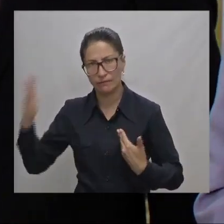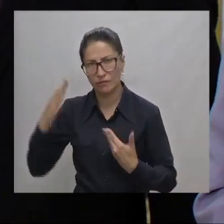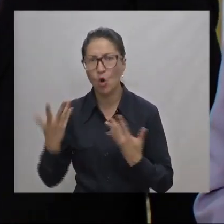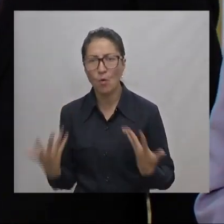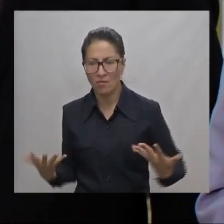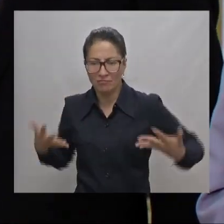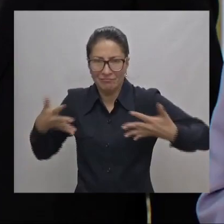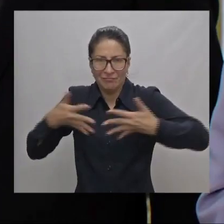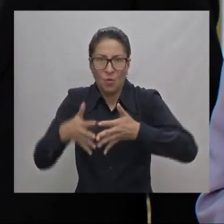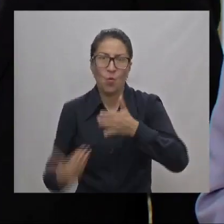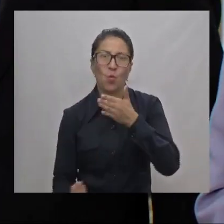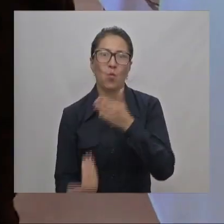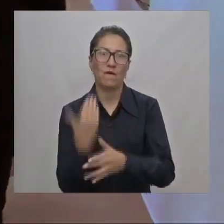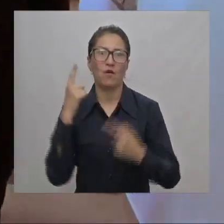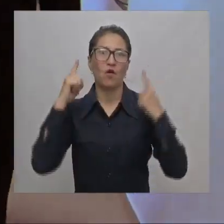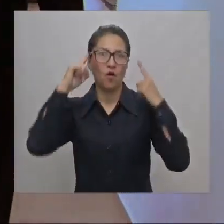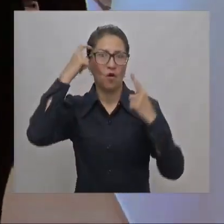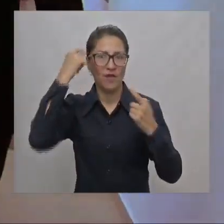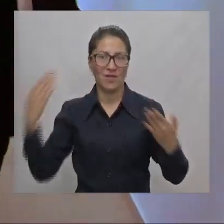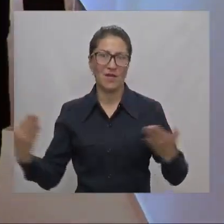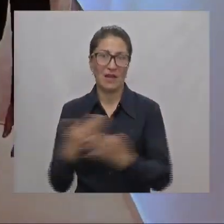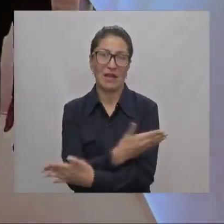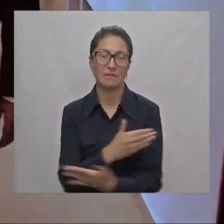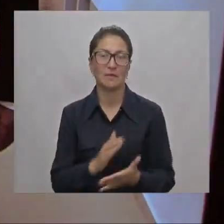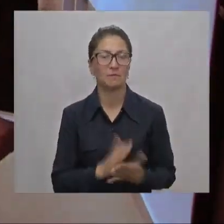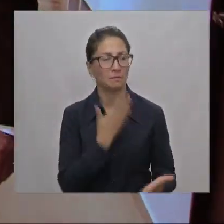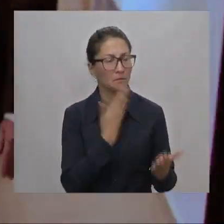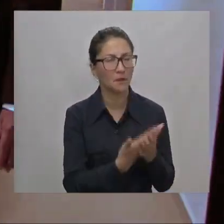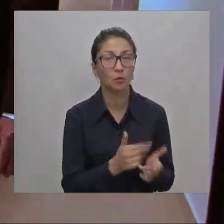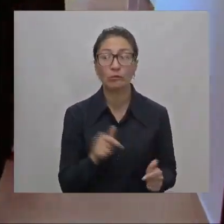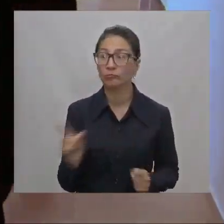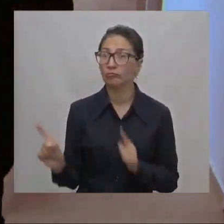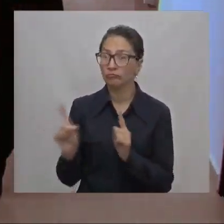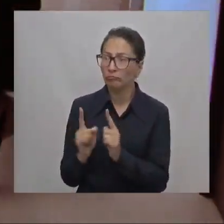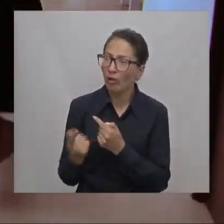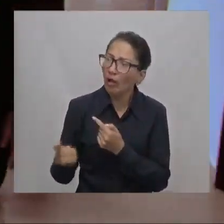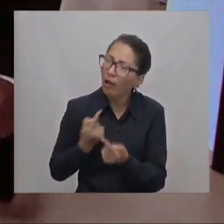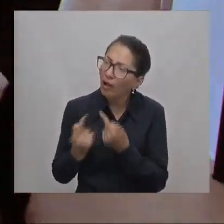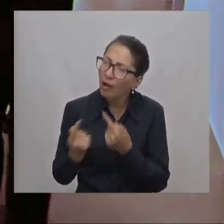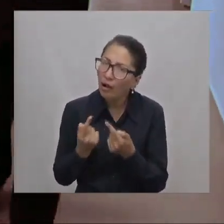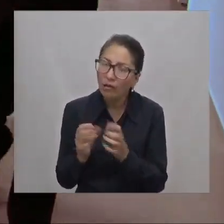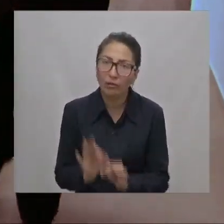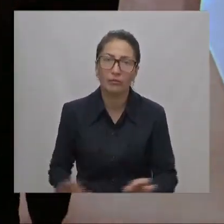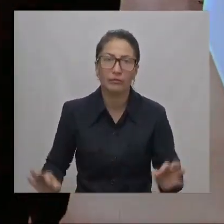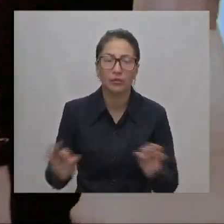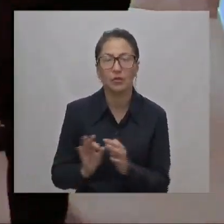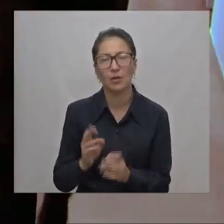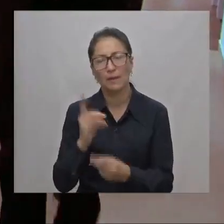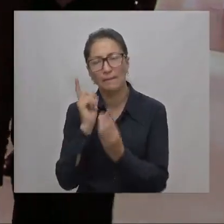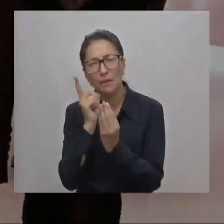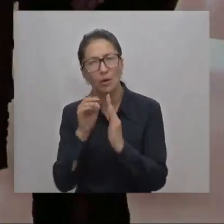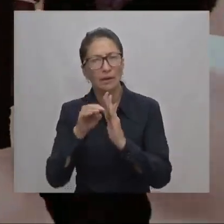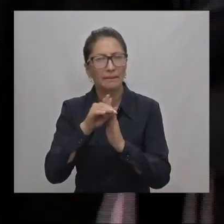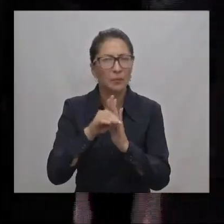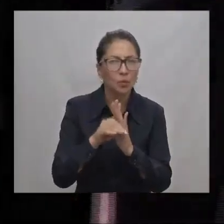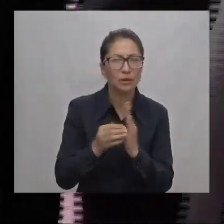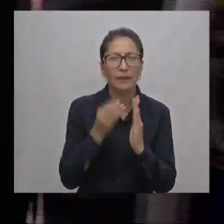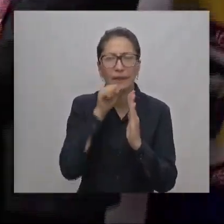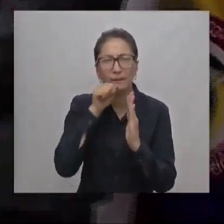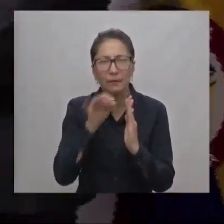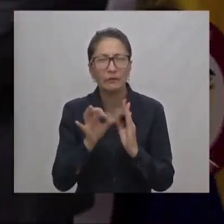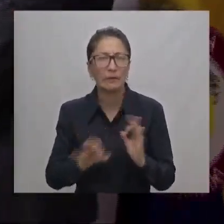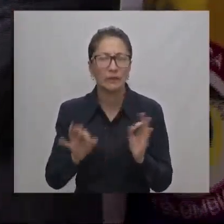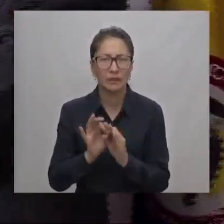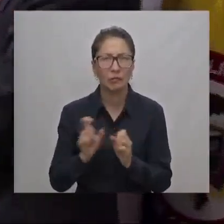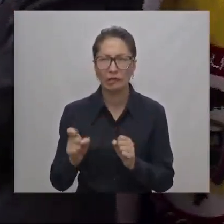estamos haciendo en el proceso de empalme. Para el Contralor General Maya Villazón, fue un diálogo muy fructífero en el que se abordaron temas de política